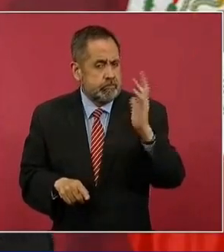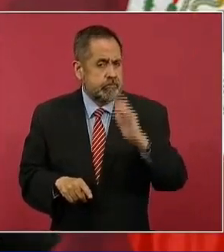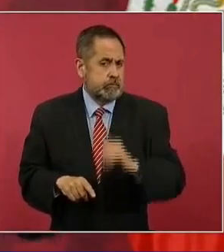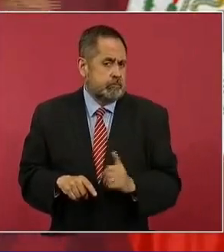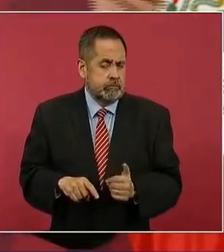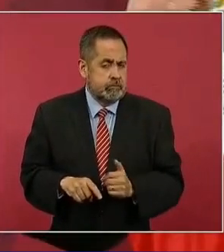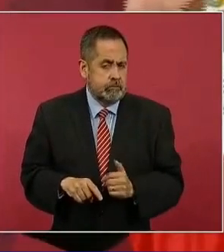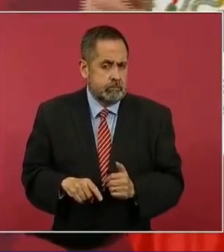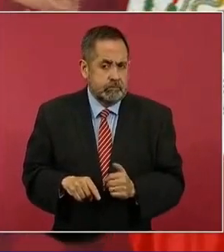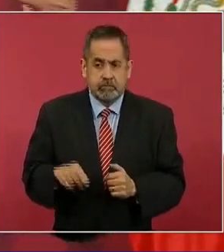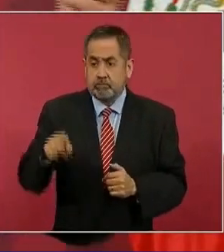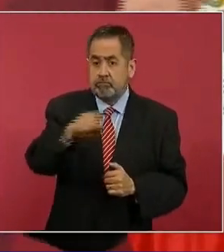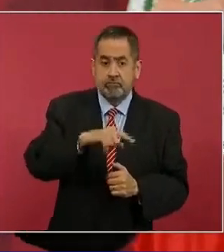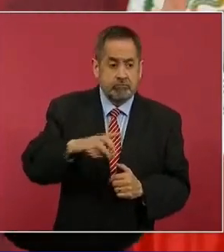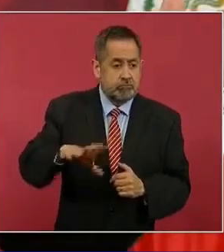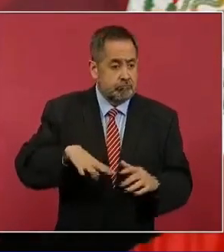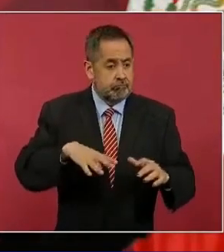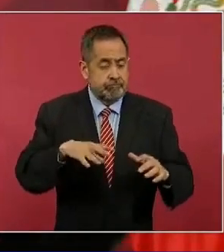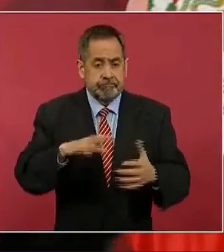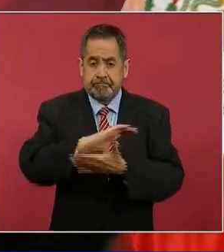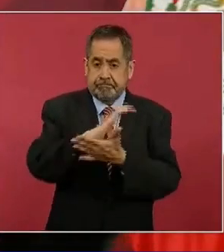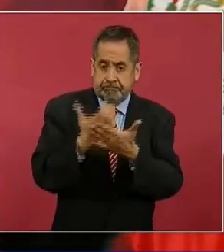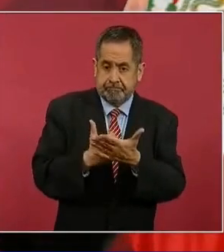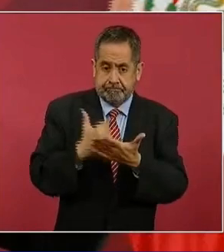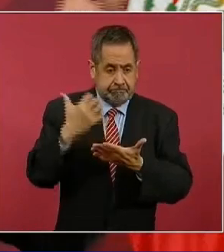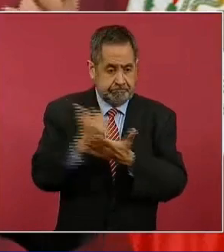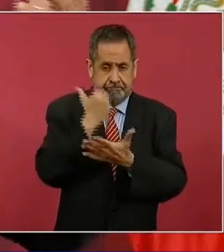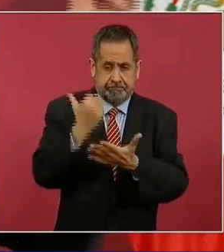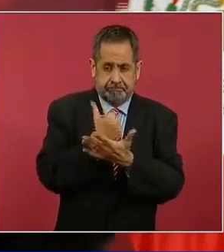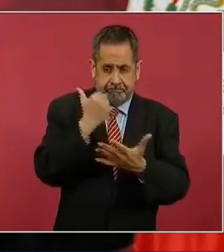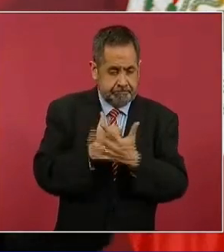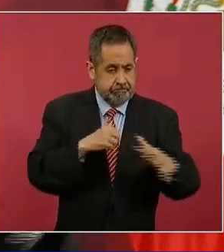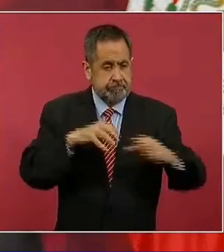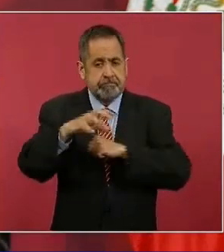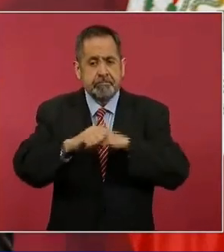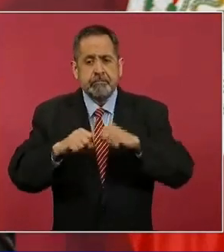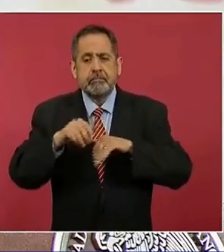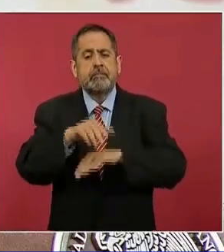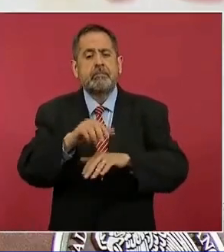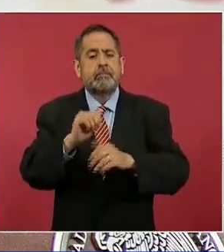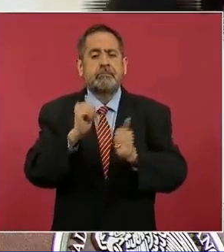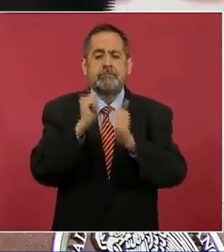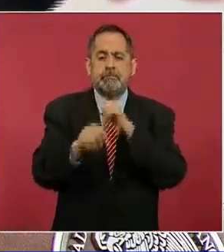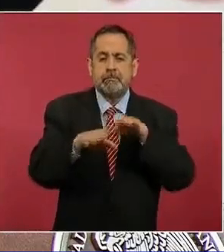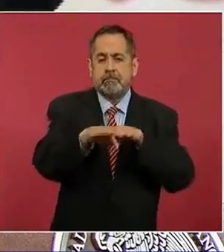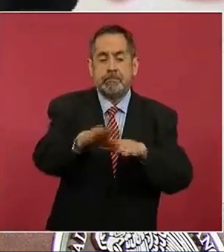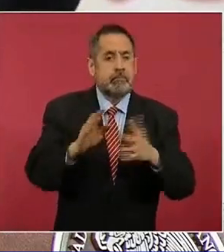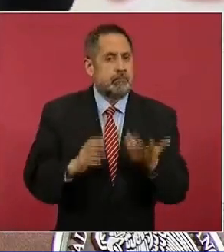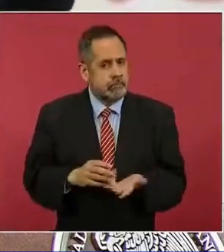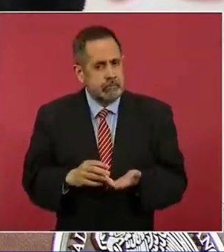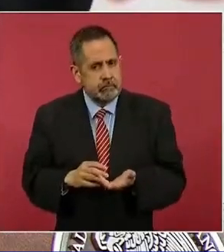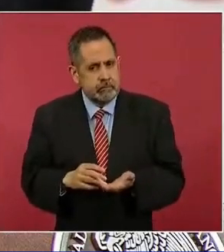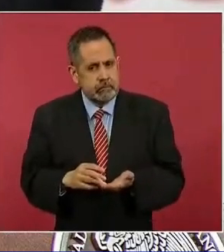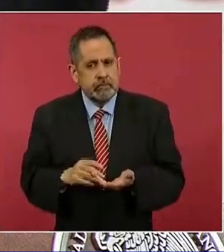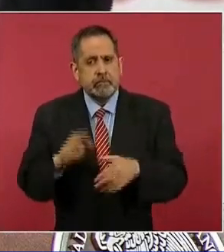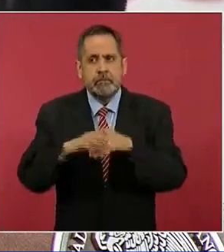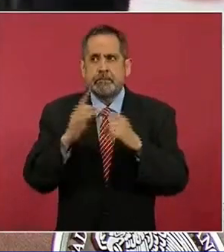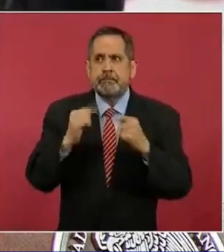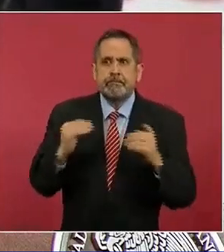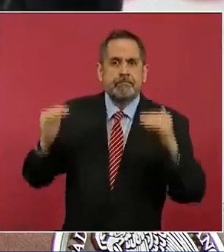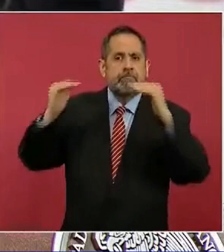que se quedaba con todos los contratos de las autopistas solo por las